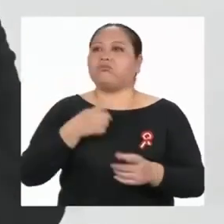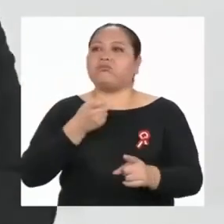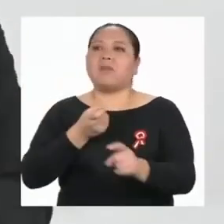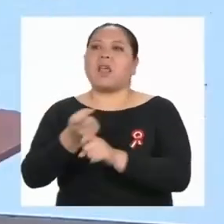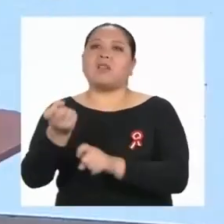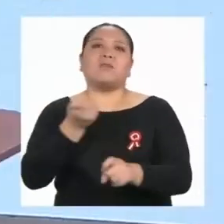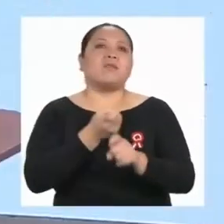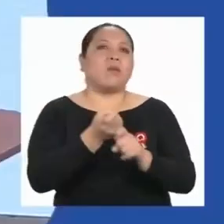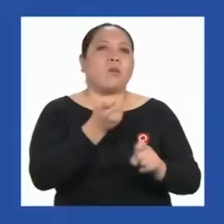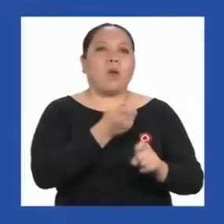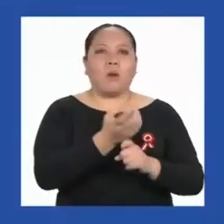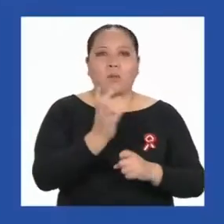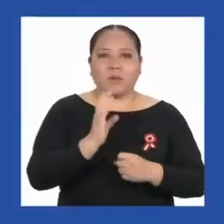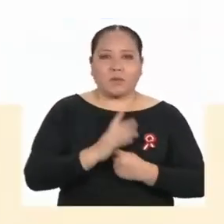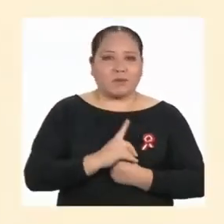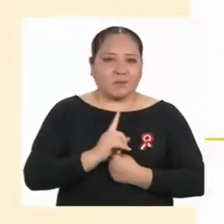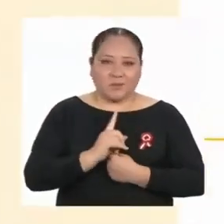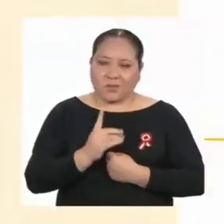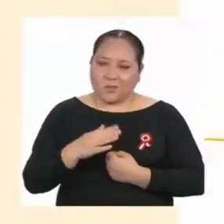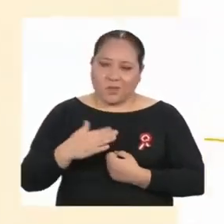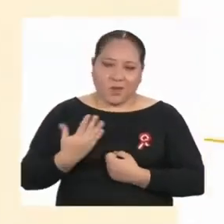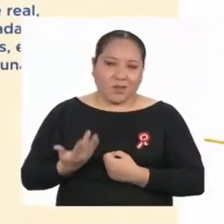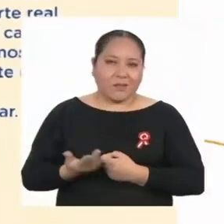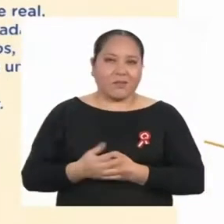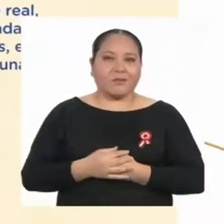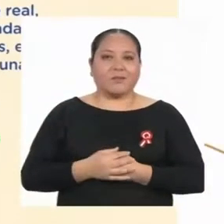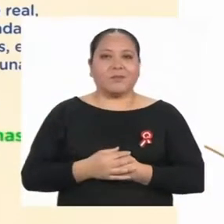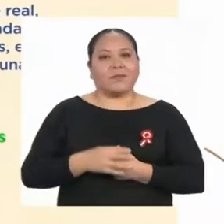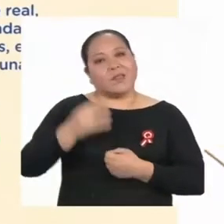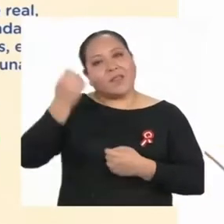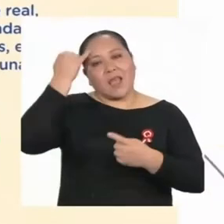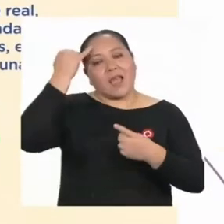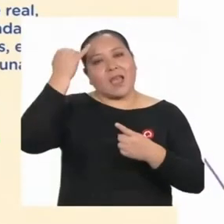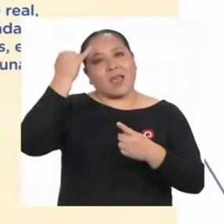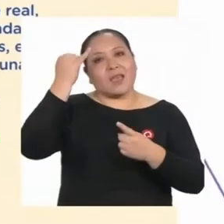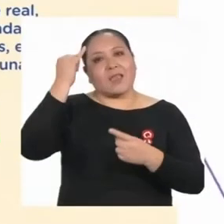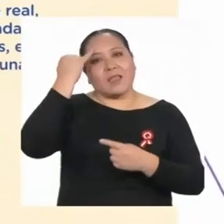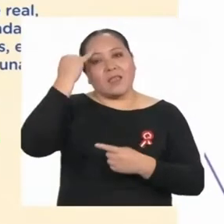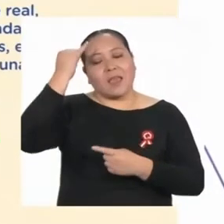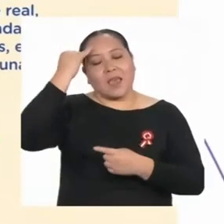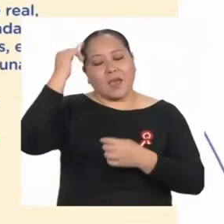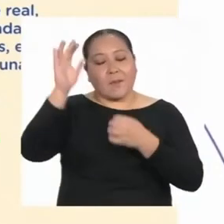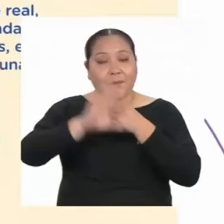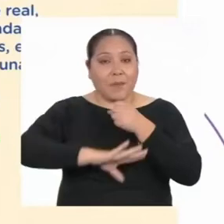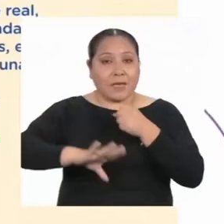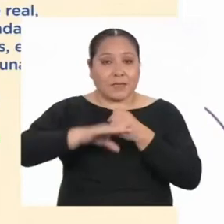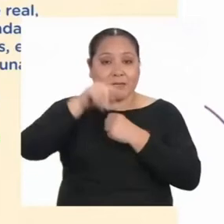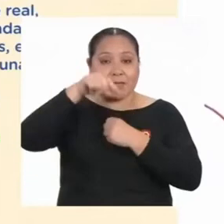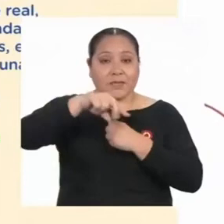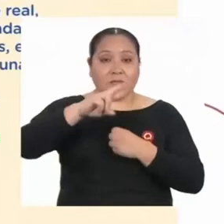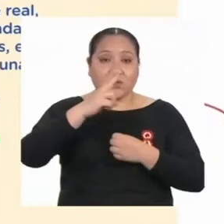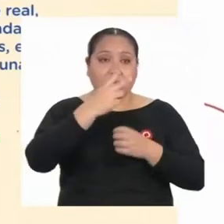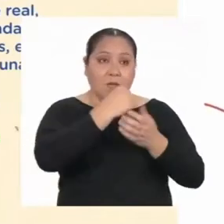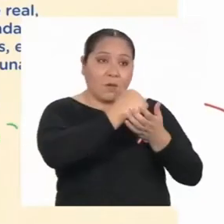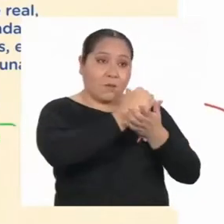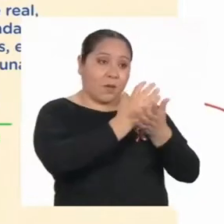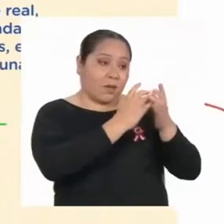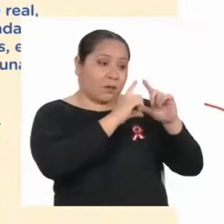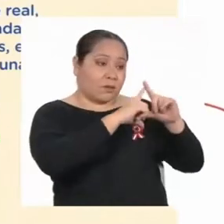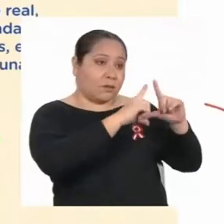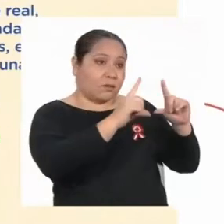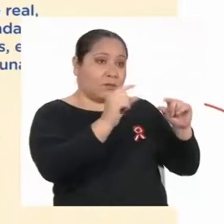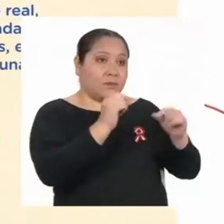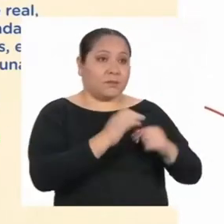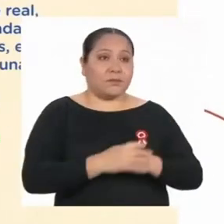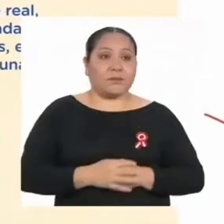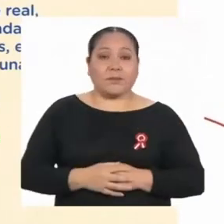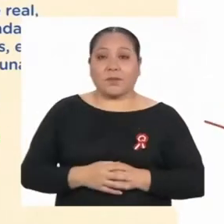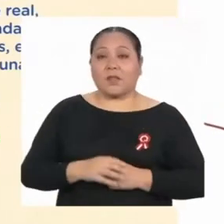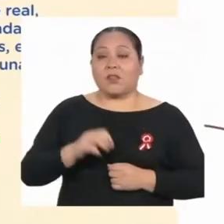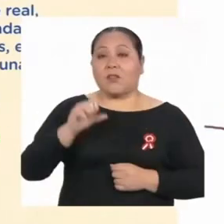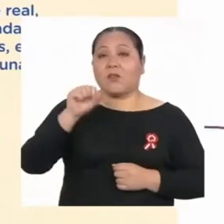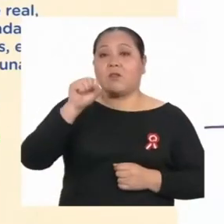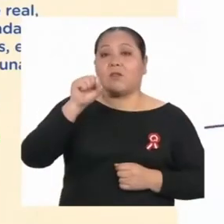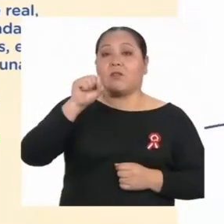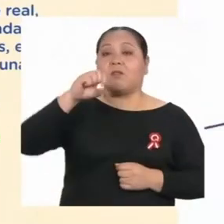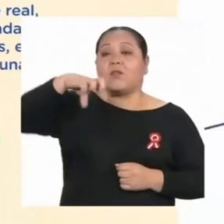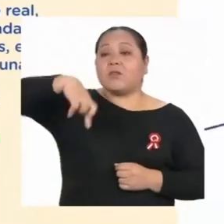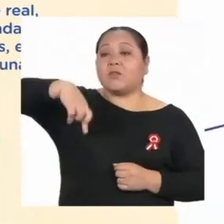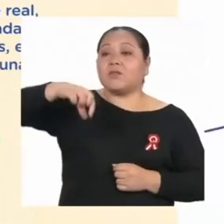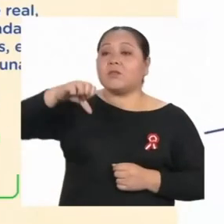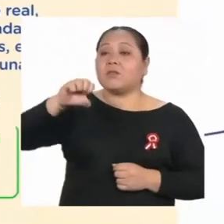alguien. Sigamos. La idea principal de esta segunda parte es: los